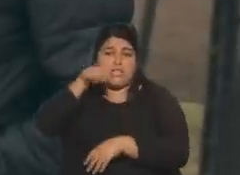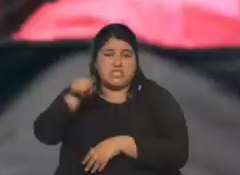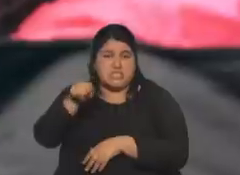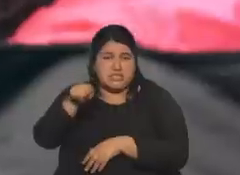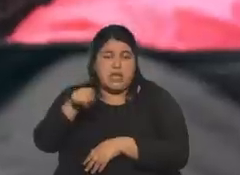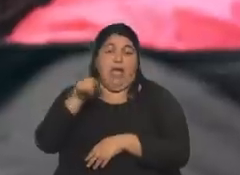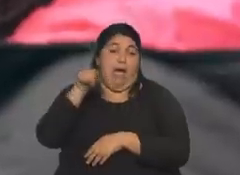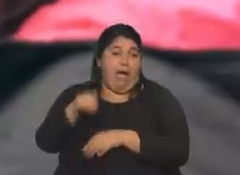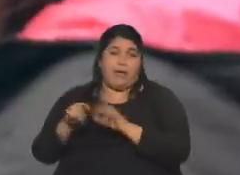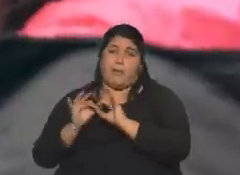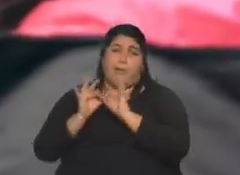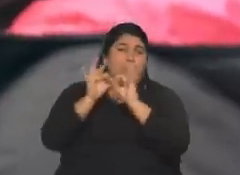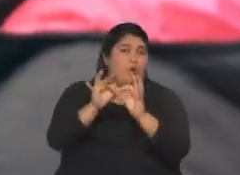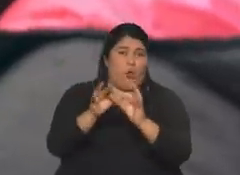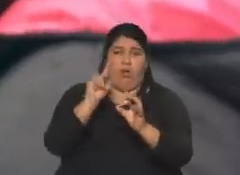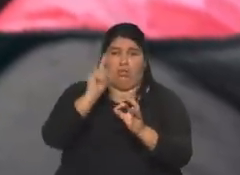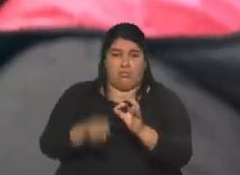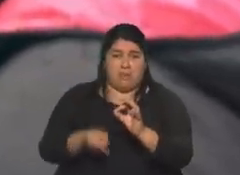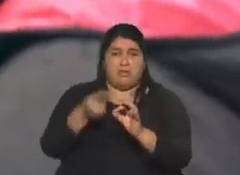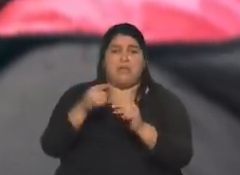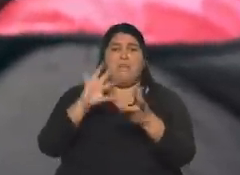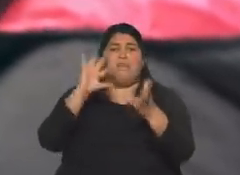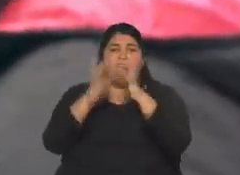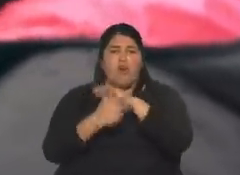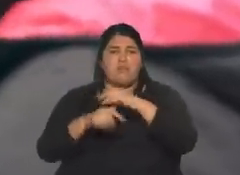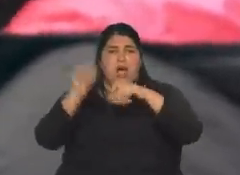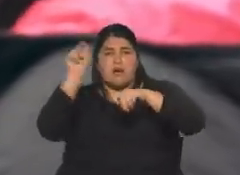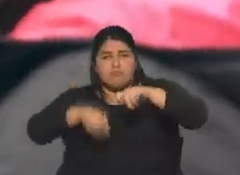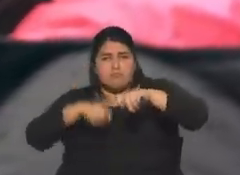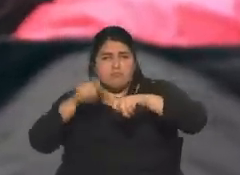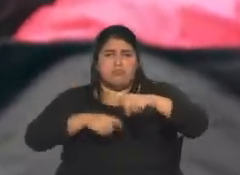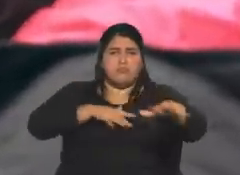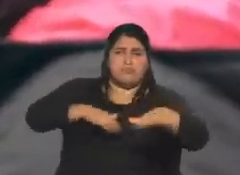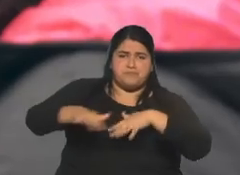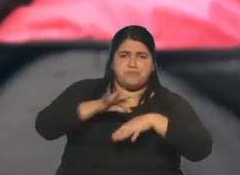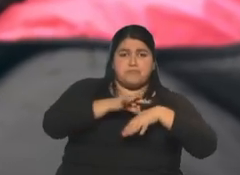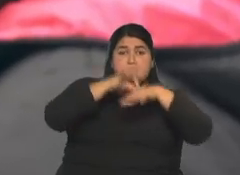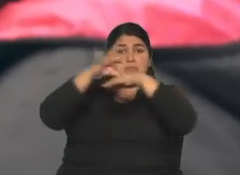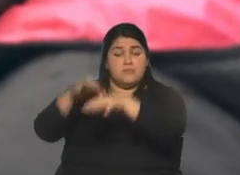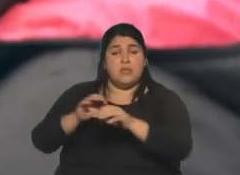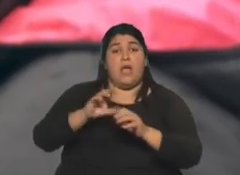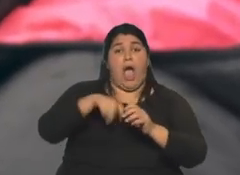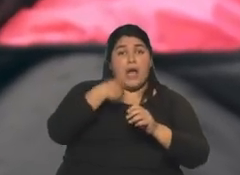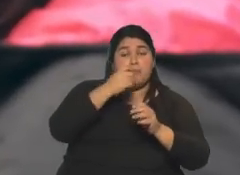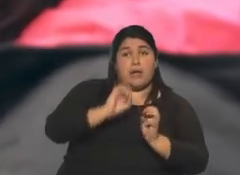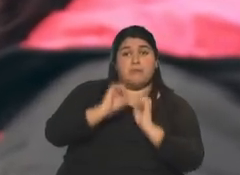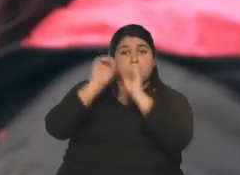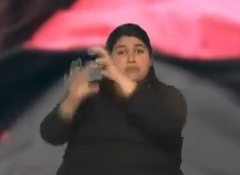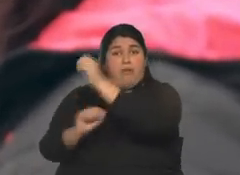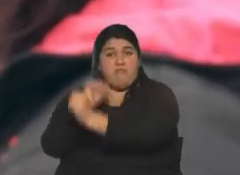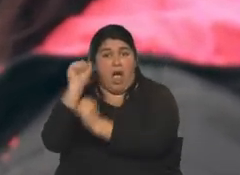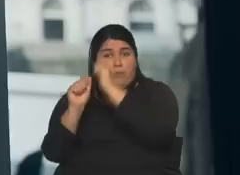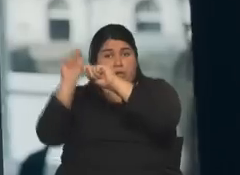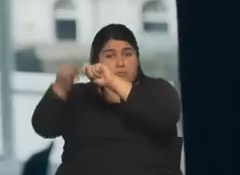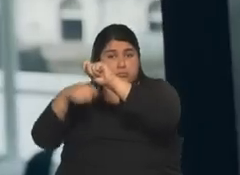está directamente vinculado con la logística de llevarlo hasta el matadero y después traerlo de vuelta